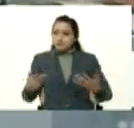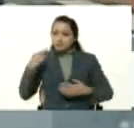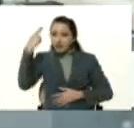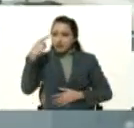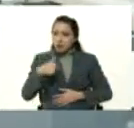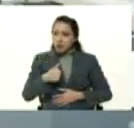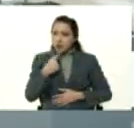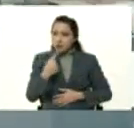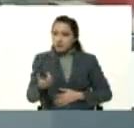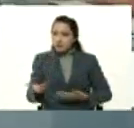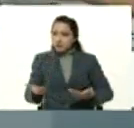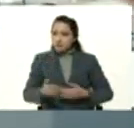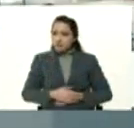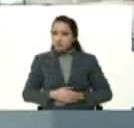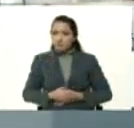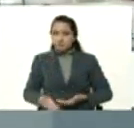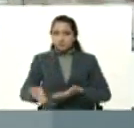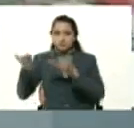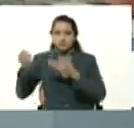reflexión? Adelante.